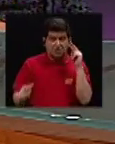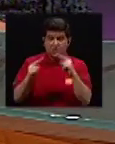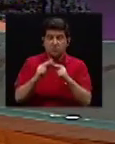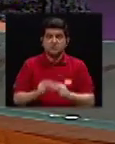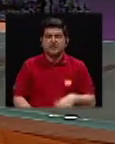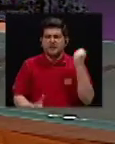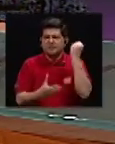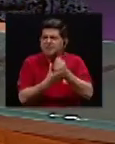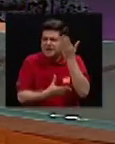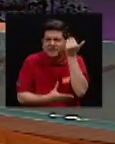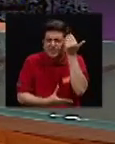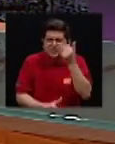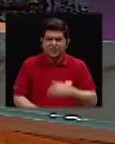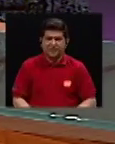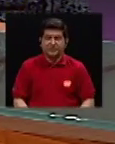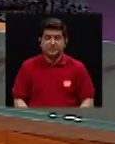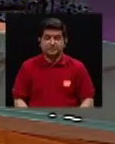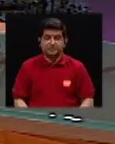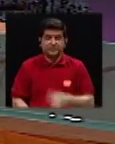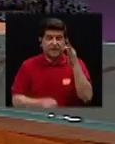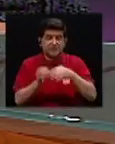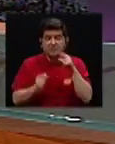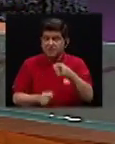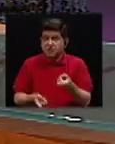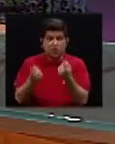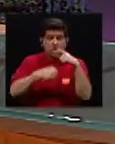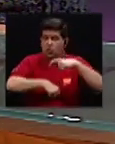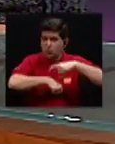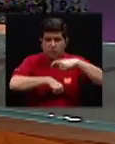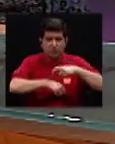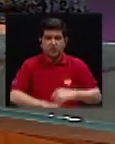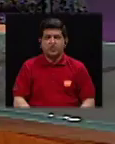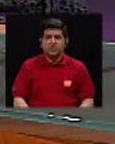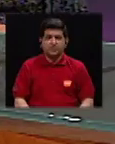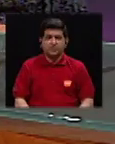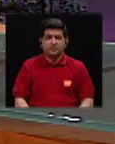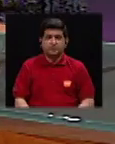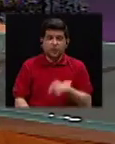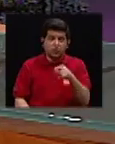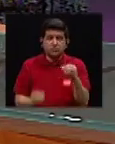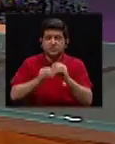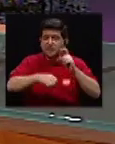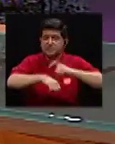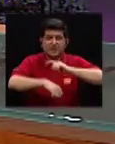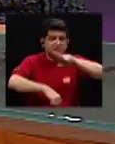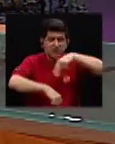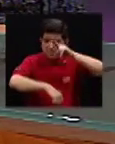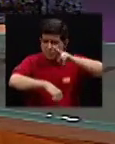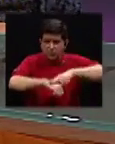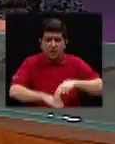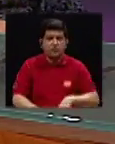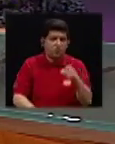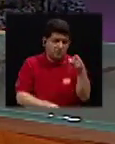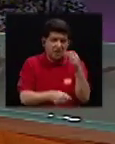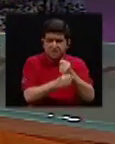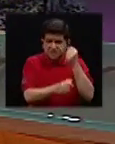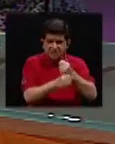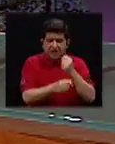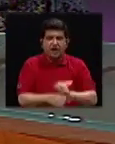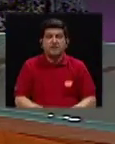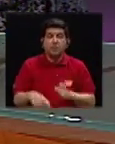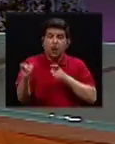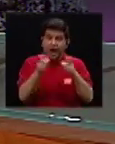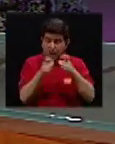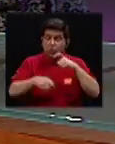simple hecho de no llegaste a tiempo te estuviste más tiempo del usual en el trabajo hay un control del